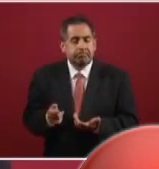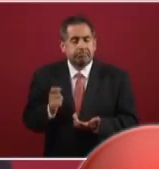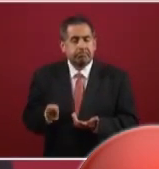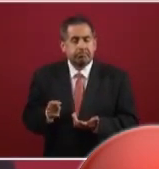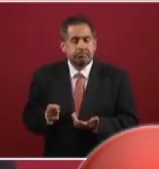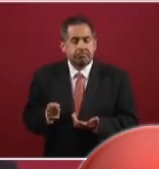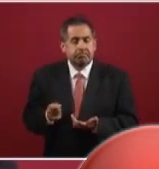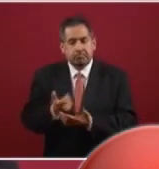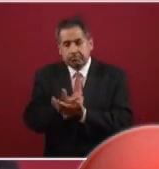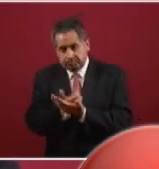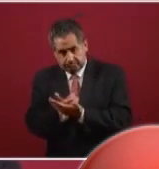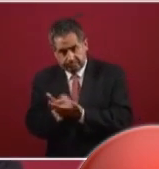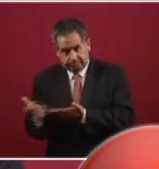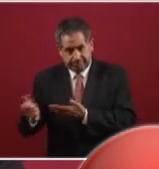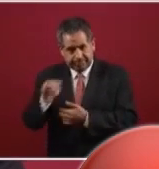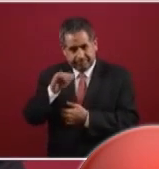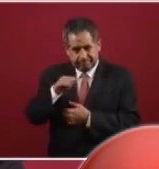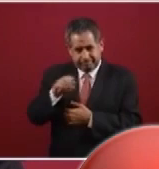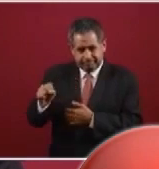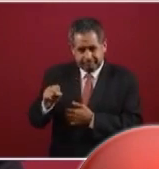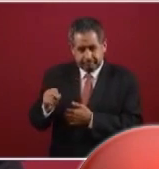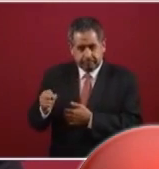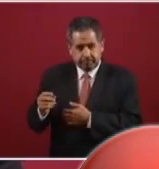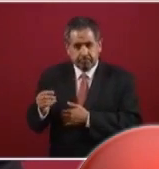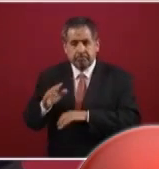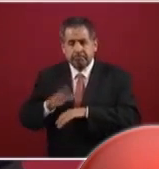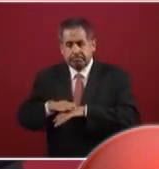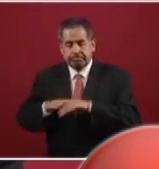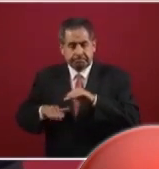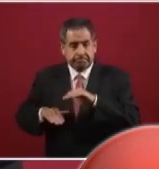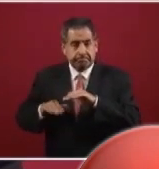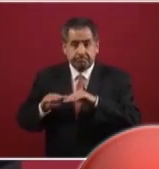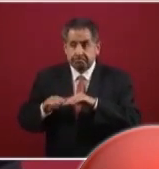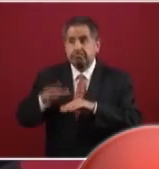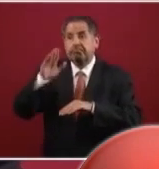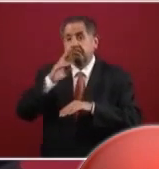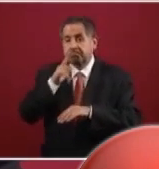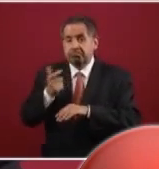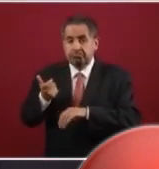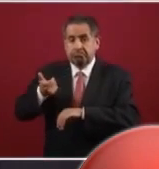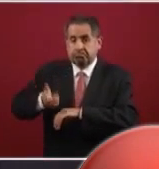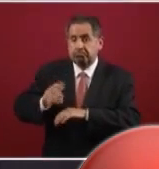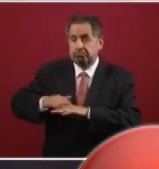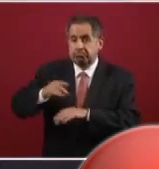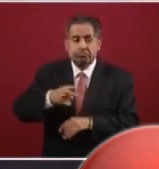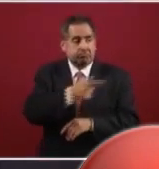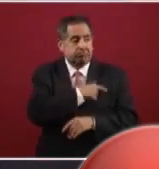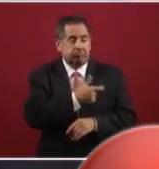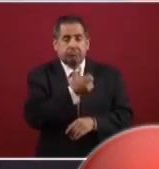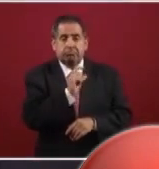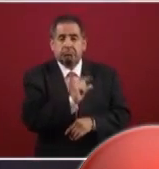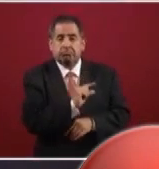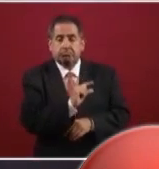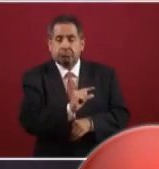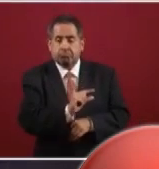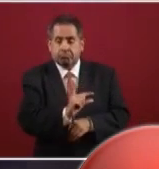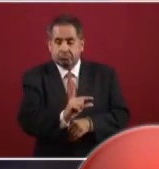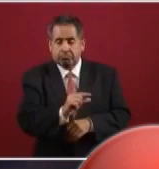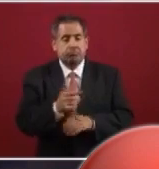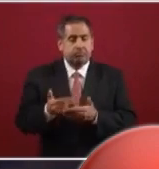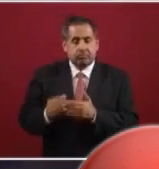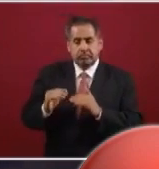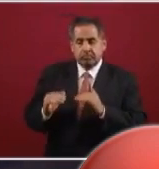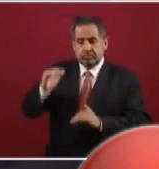el salario más alto en muchos años, como